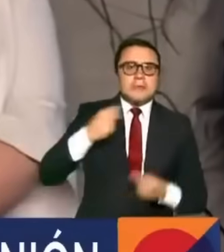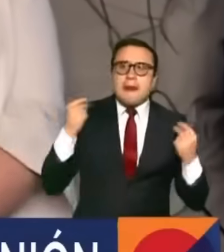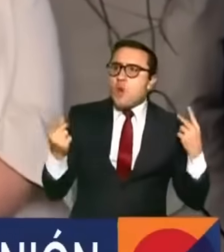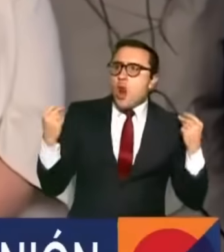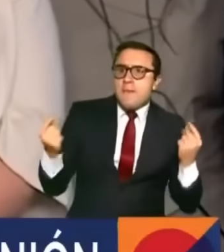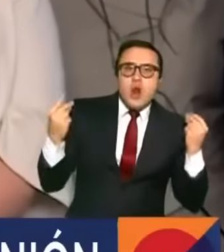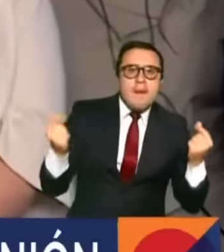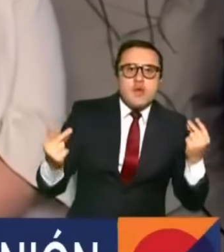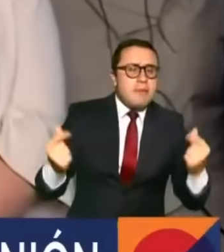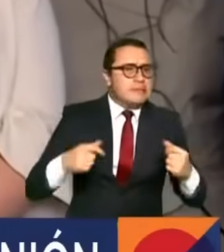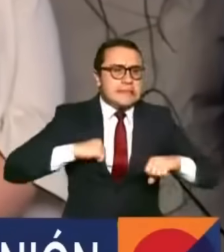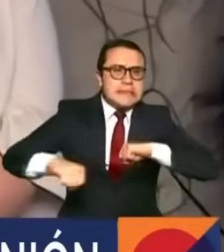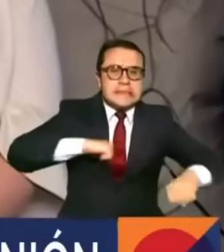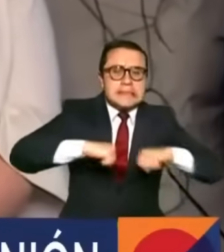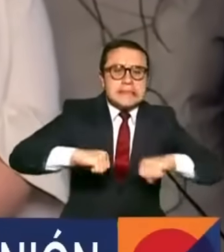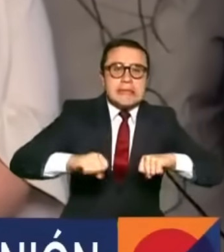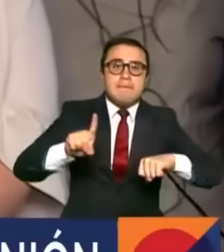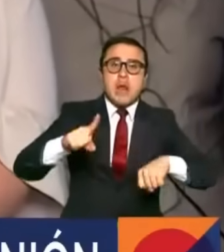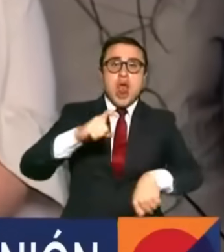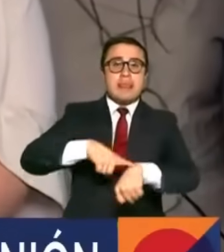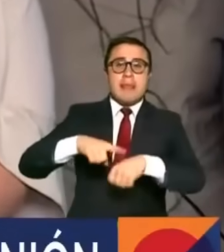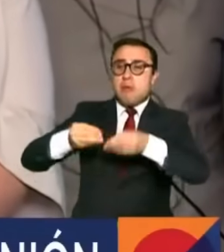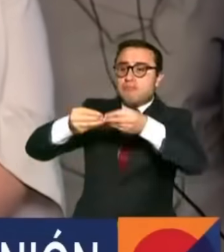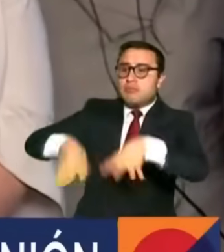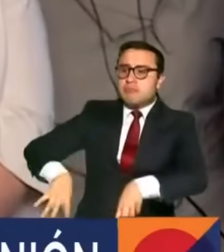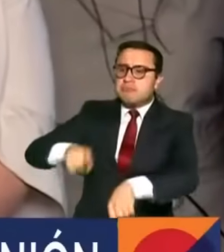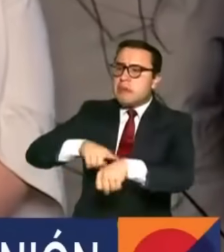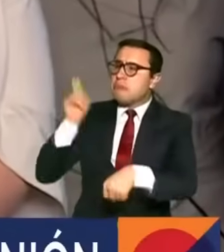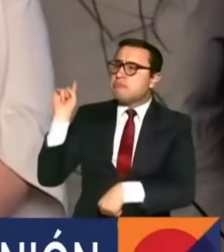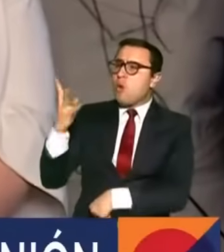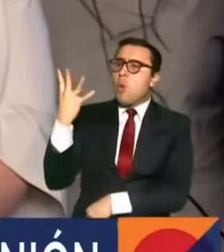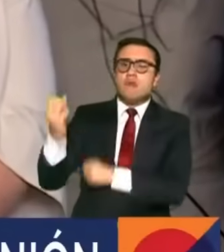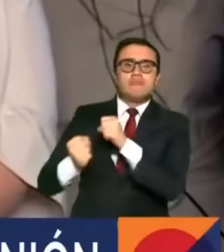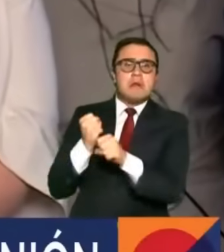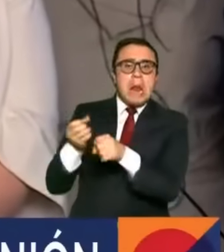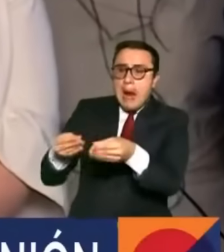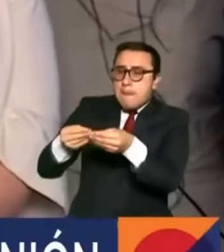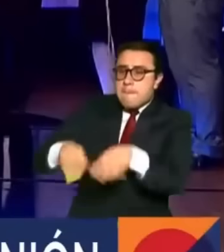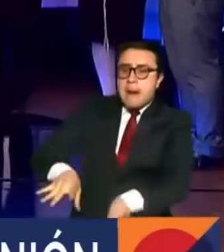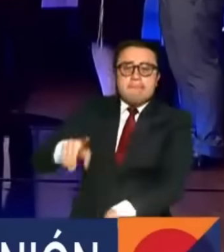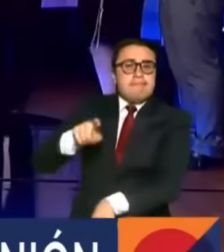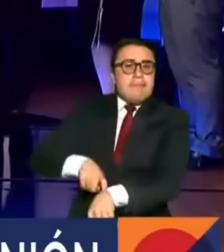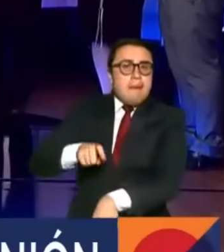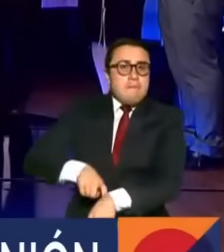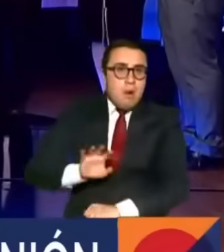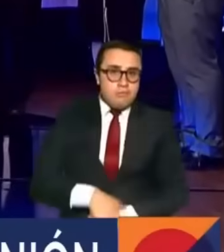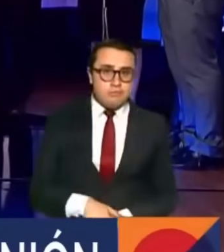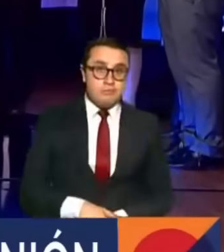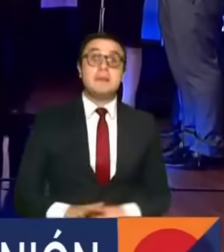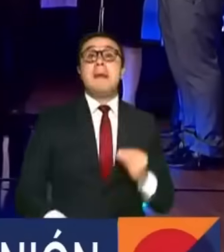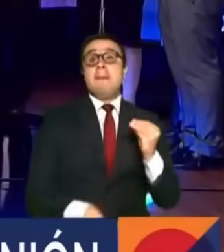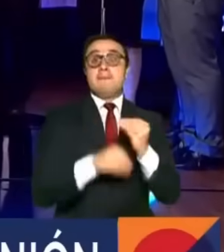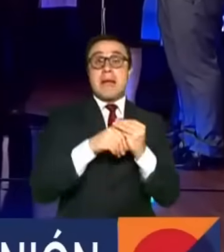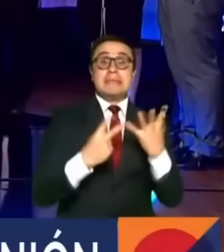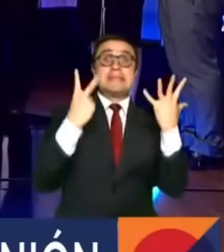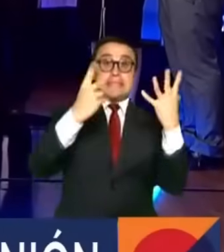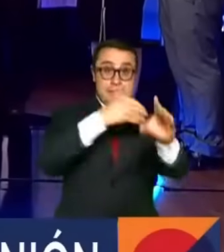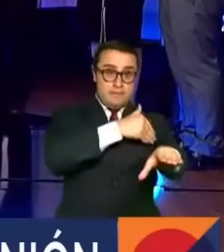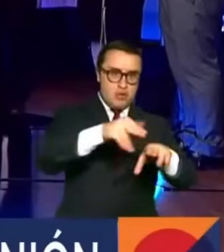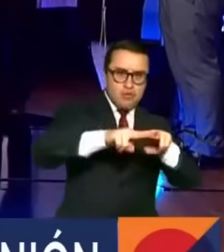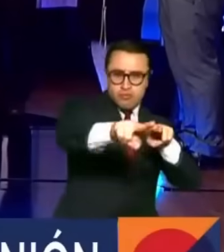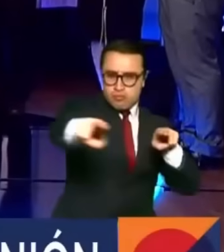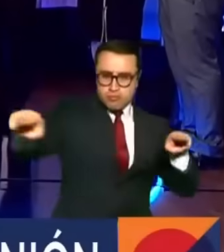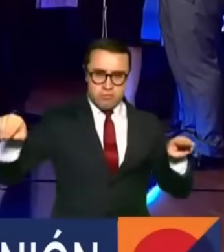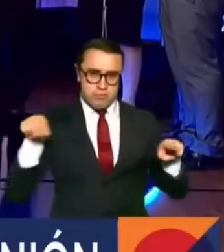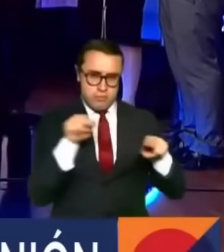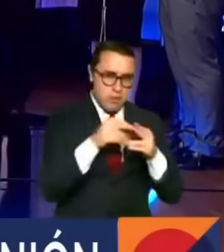el ritmo es insuficiente y perdimos 4 años. Y en relación a las 7 millones de hectáreas tituladas, vamos